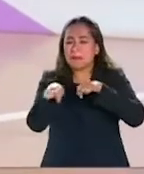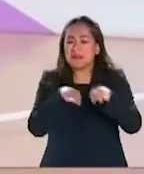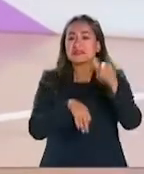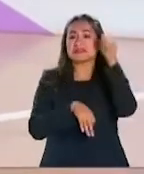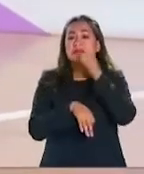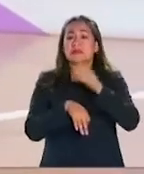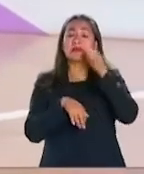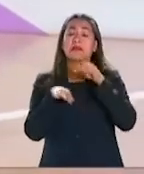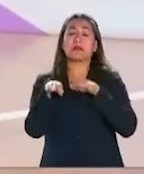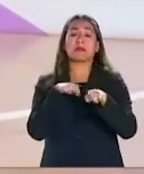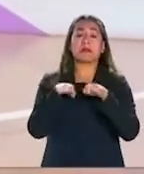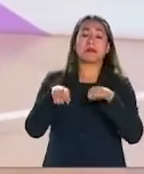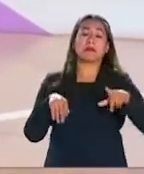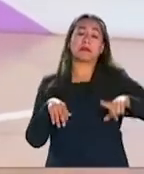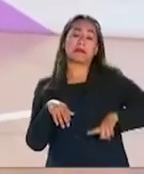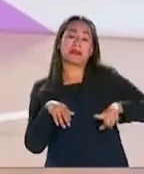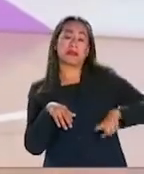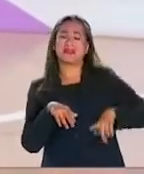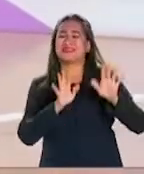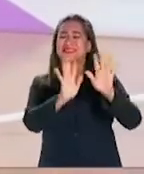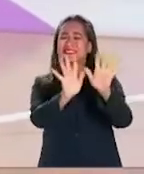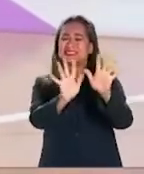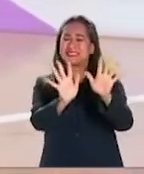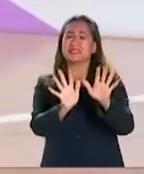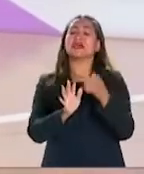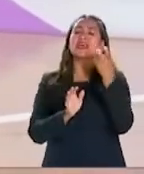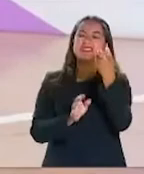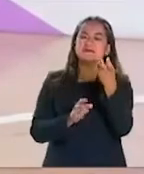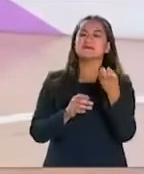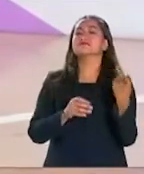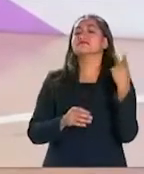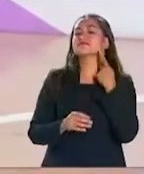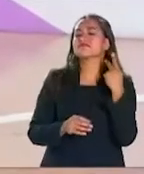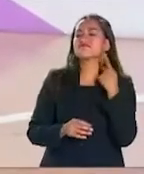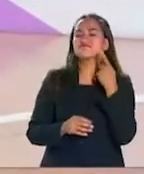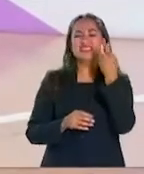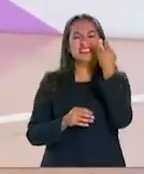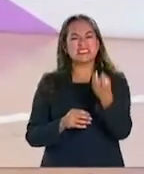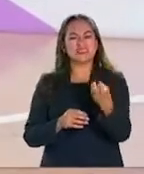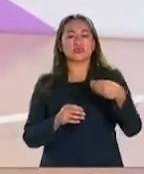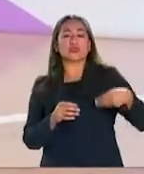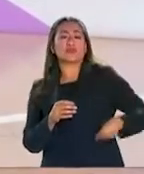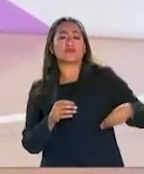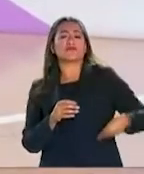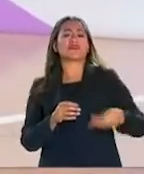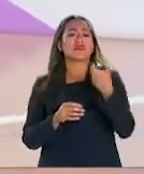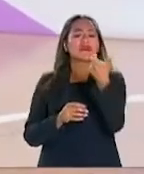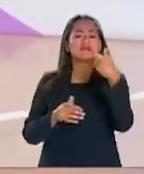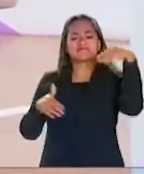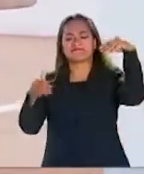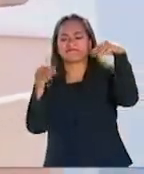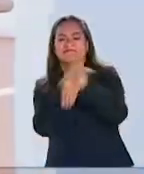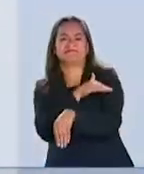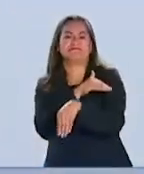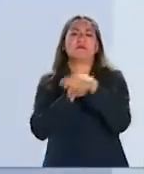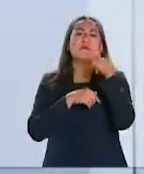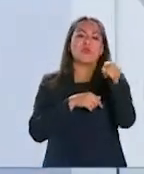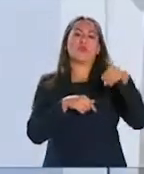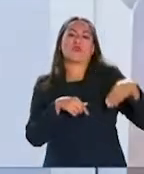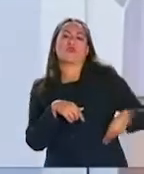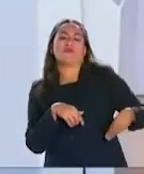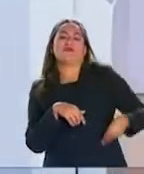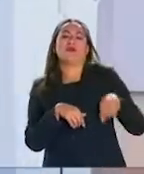presidencial independiente Jaime Rodríguez Calderón dijo que de ganar las elecciones propondrá una reforma a la Ley de Coordinación Fiscal con